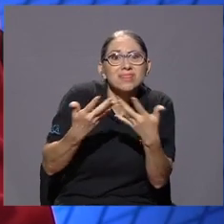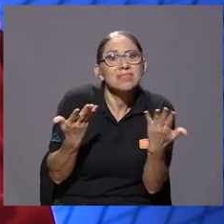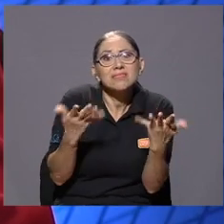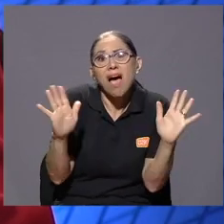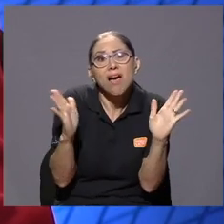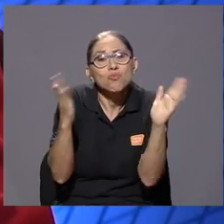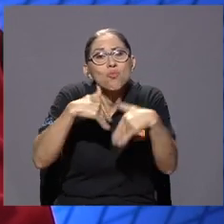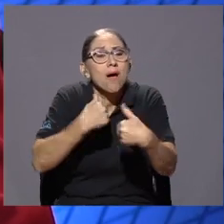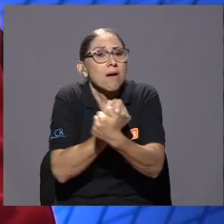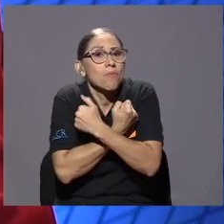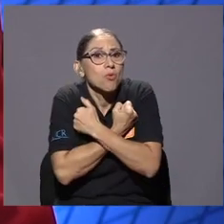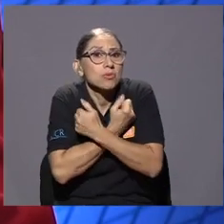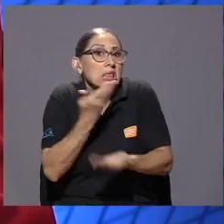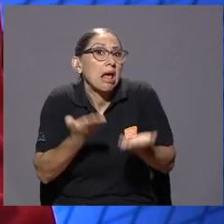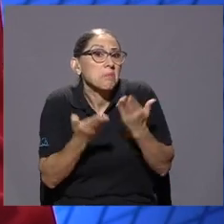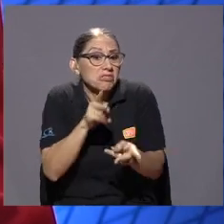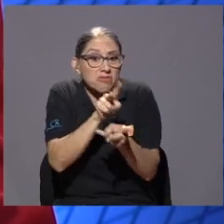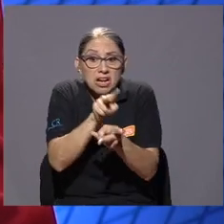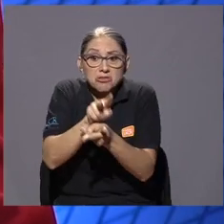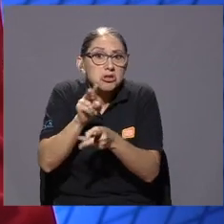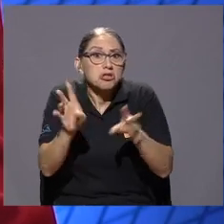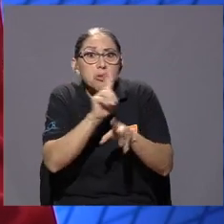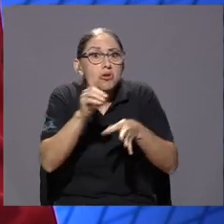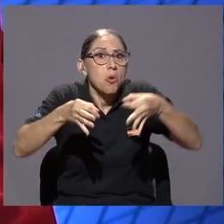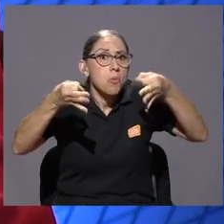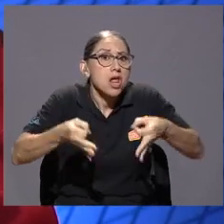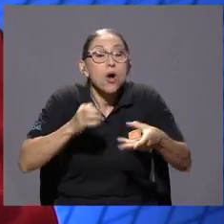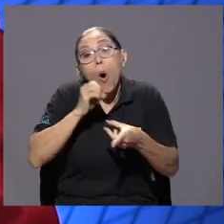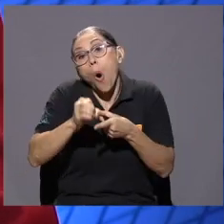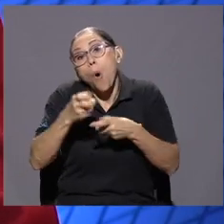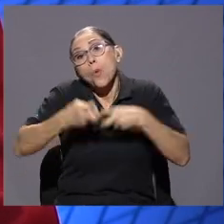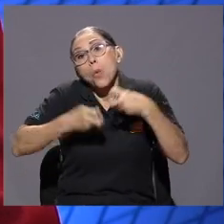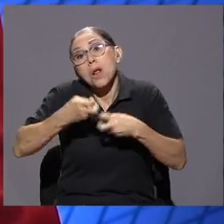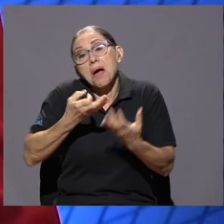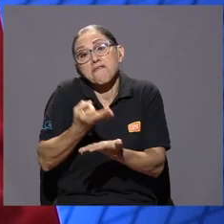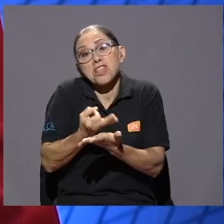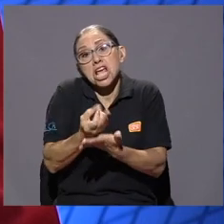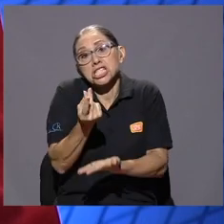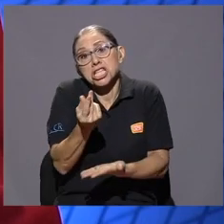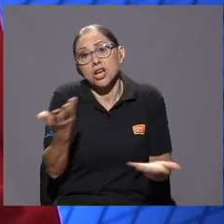congenian bien en esa parte, o que hay un problema en la parte financiera. Por ejemplo,